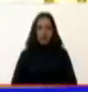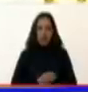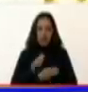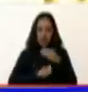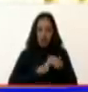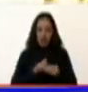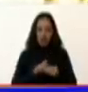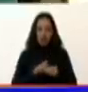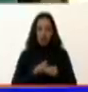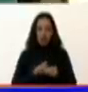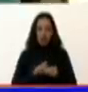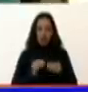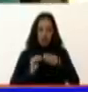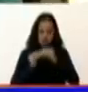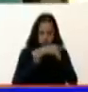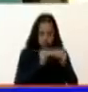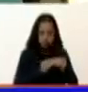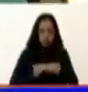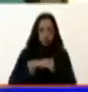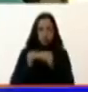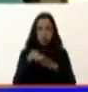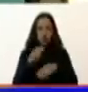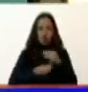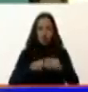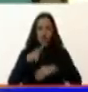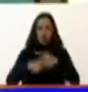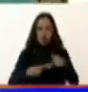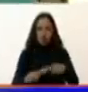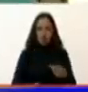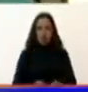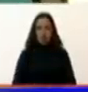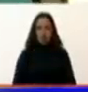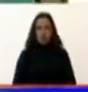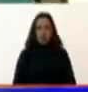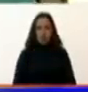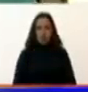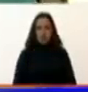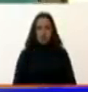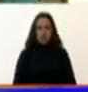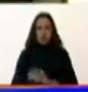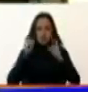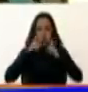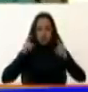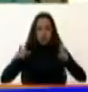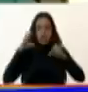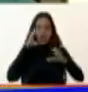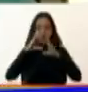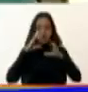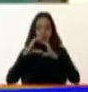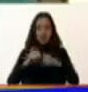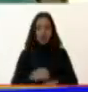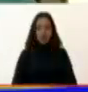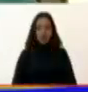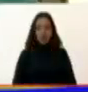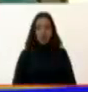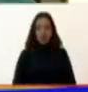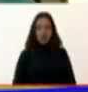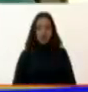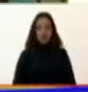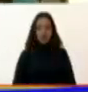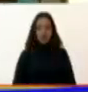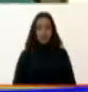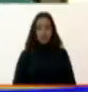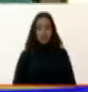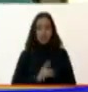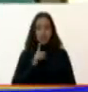detalles de lo que debe ser el proceso pedagógico, comunicacional, el concepto y la